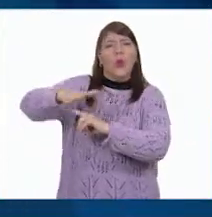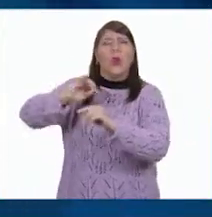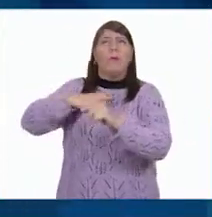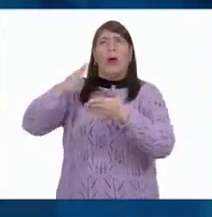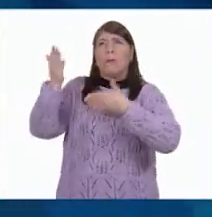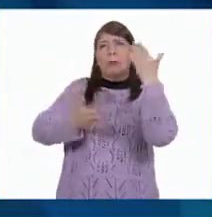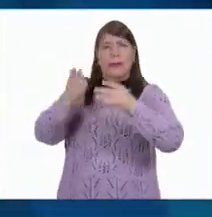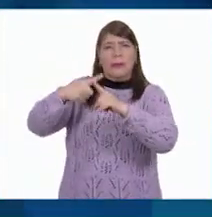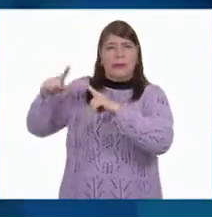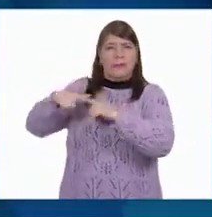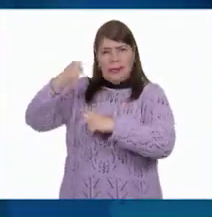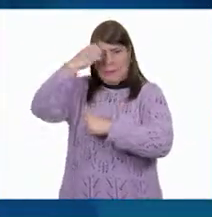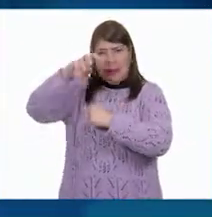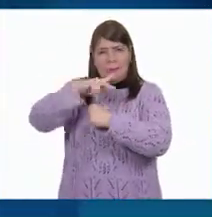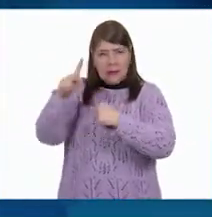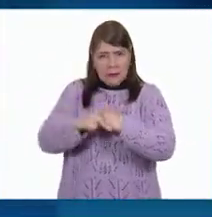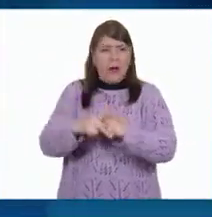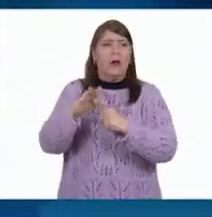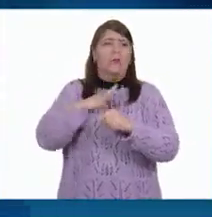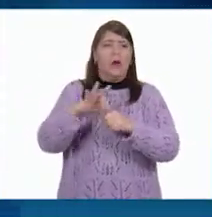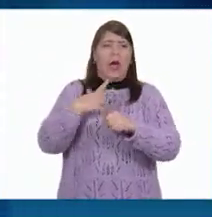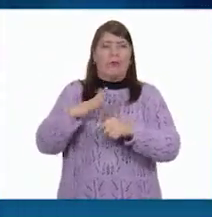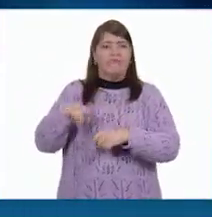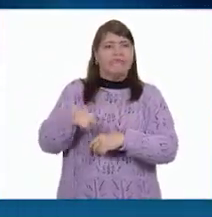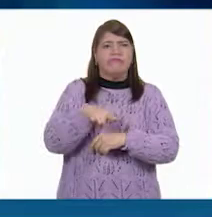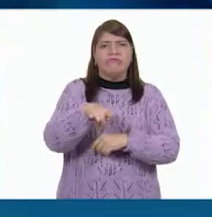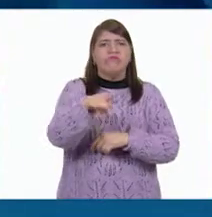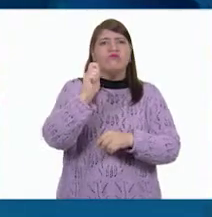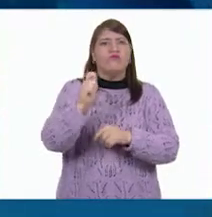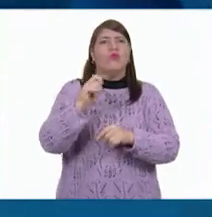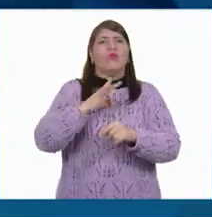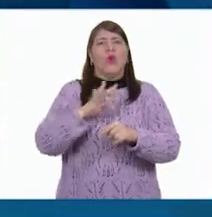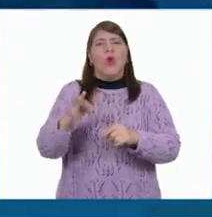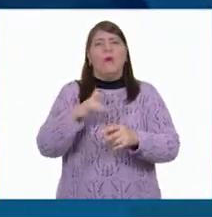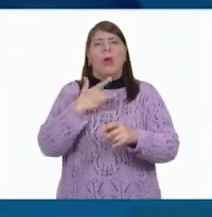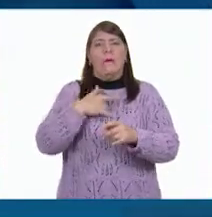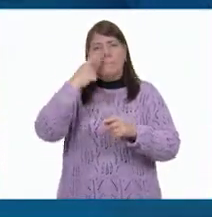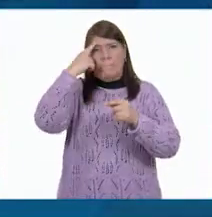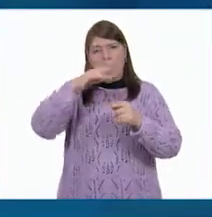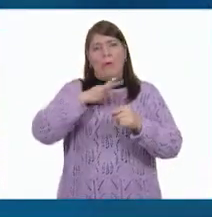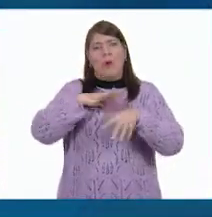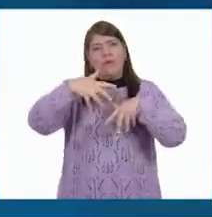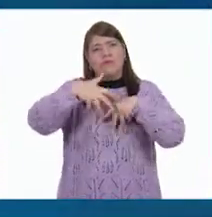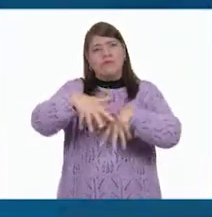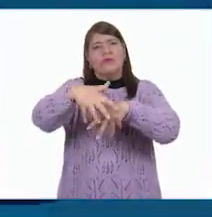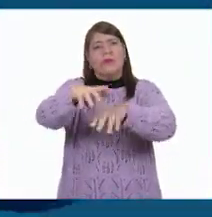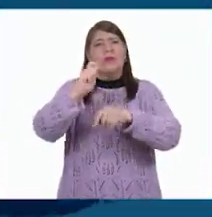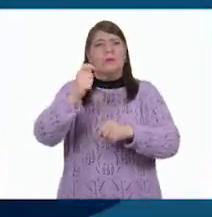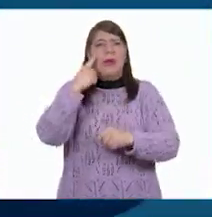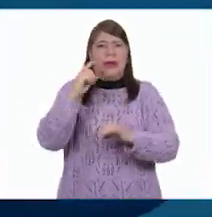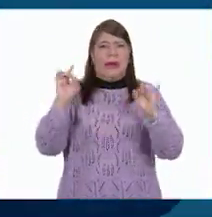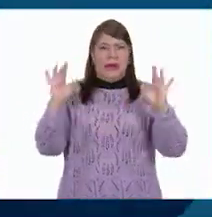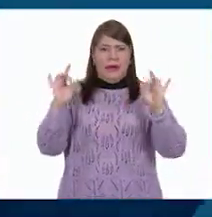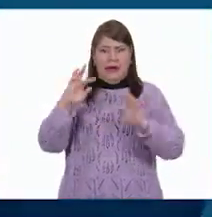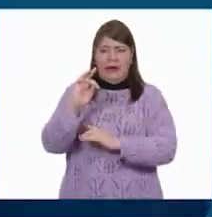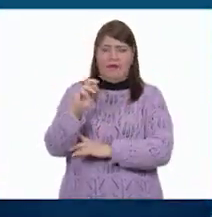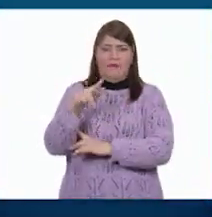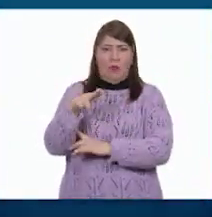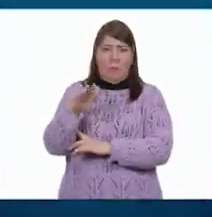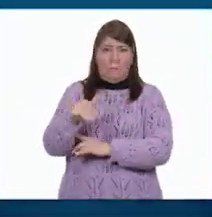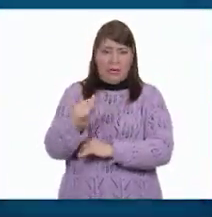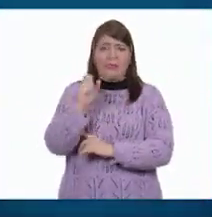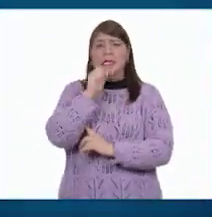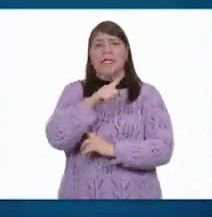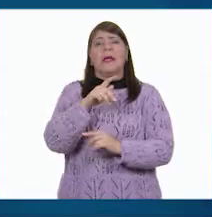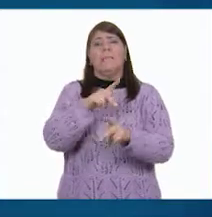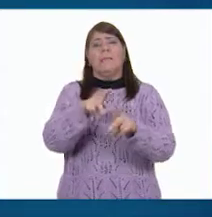realizaron sus propios carros alegóricos para desfilar a lo largo del Paseo de la Reforma hasta la Plaza Mayor. Los